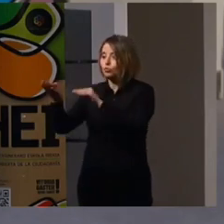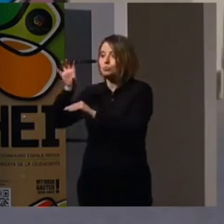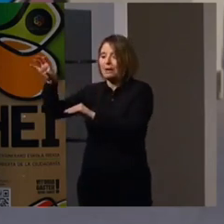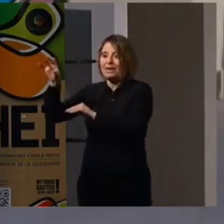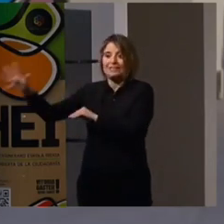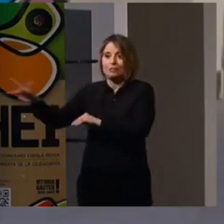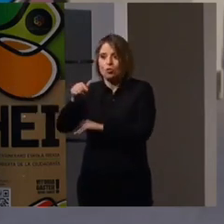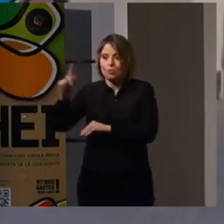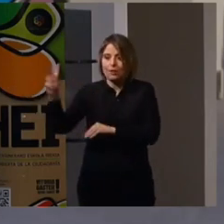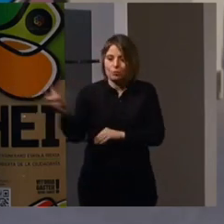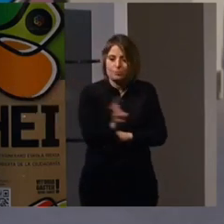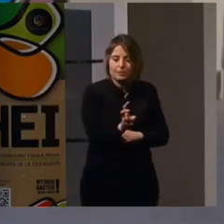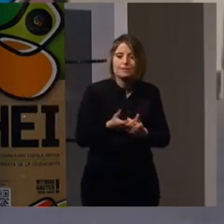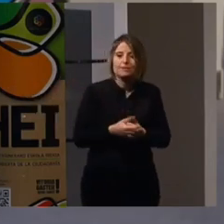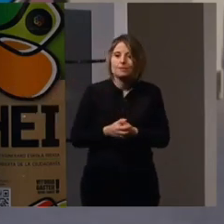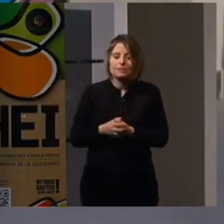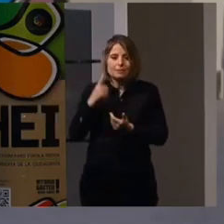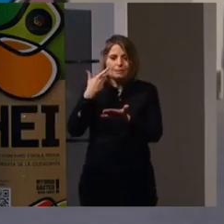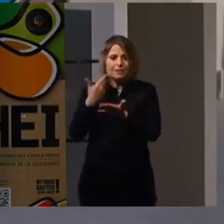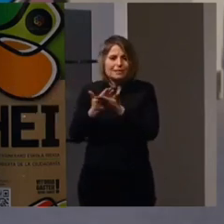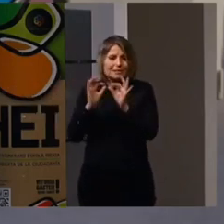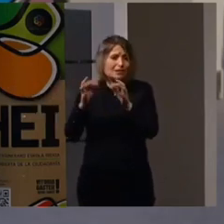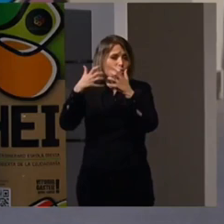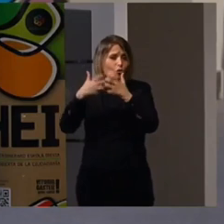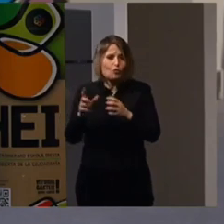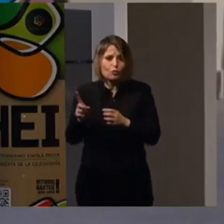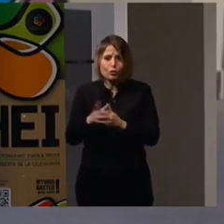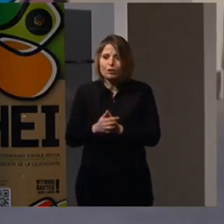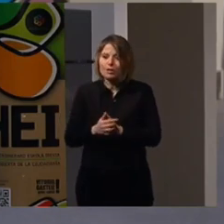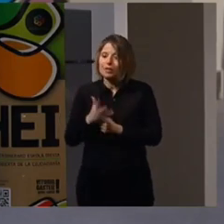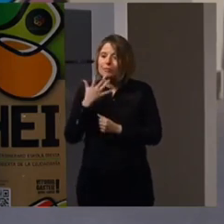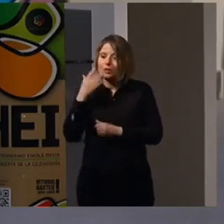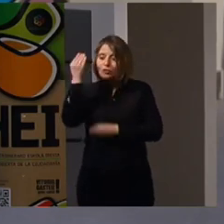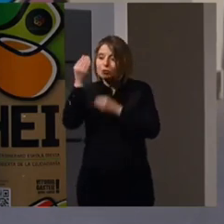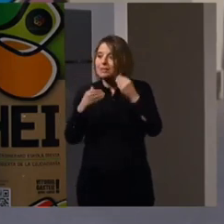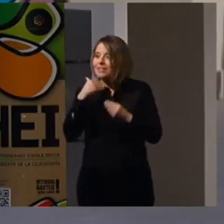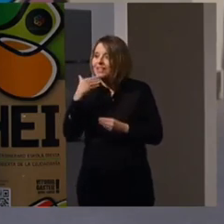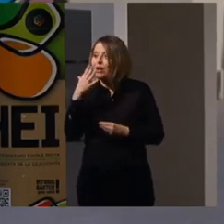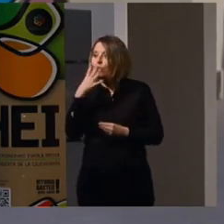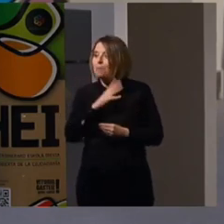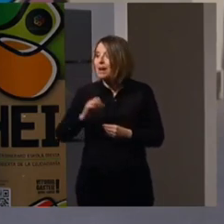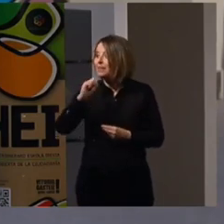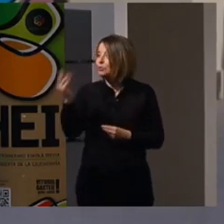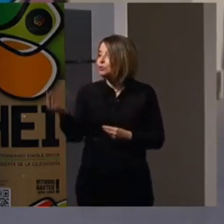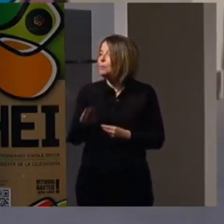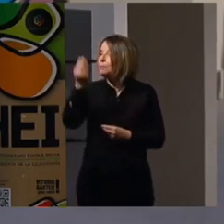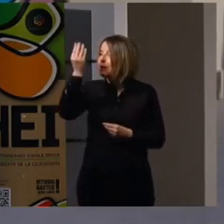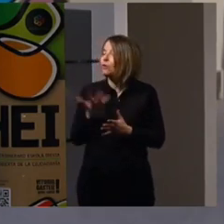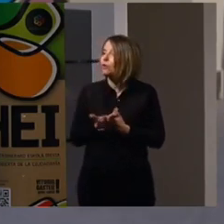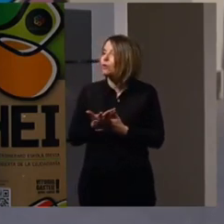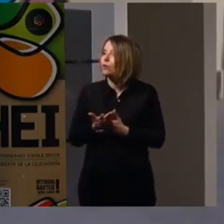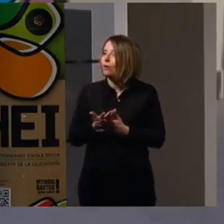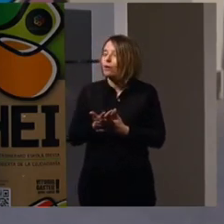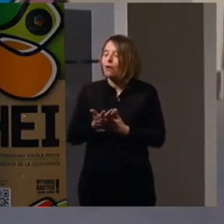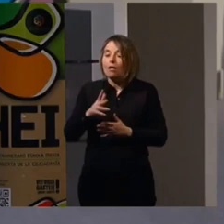¿no? Es algo que es evidente que así no funciona, pero cuando intentas pensar en algo ideal, ¿no? En algo mejor, como que de